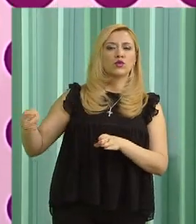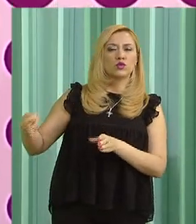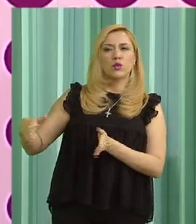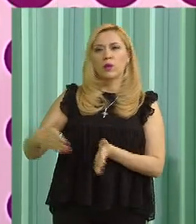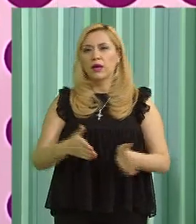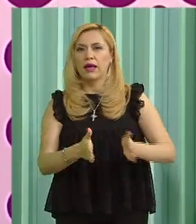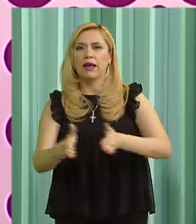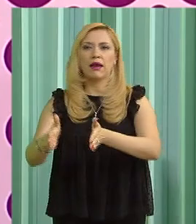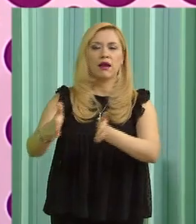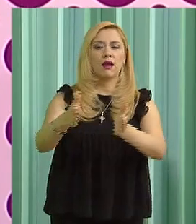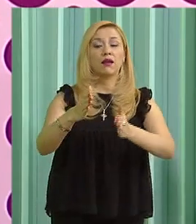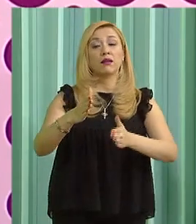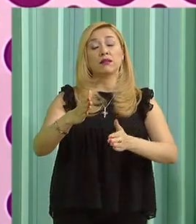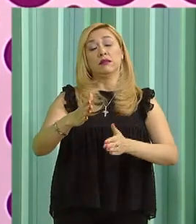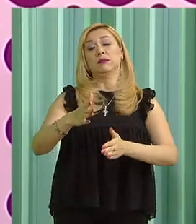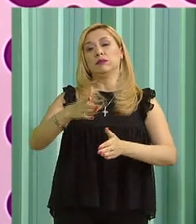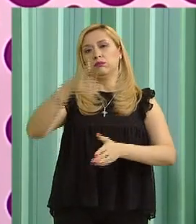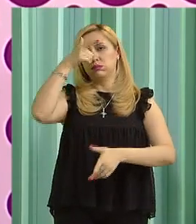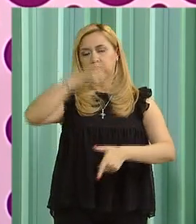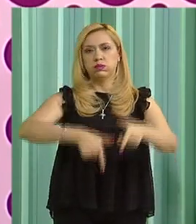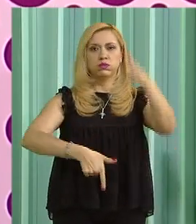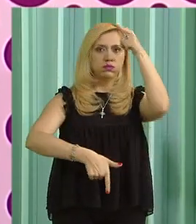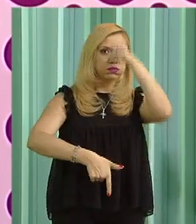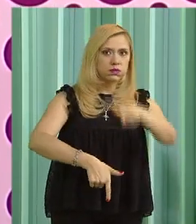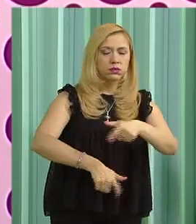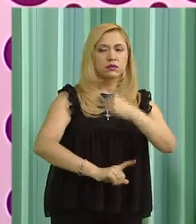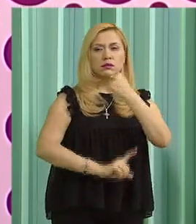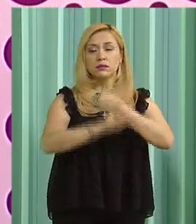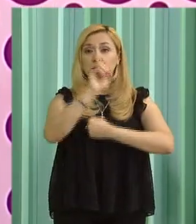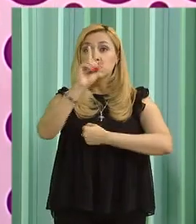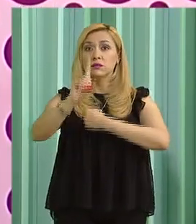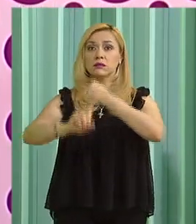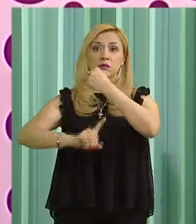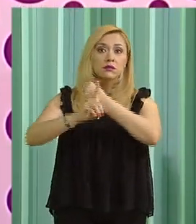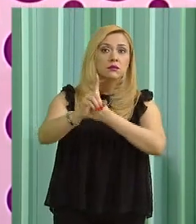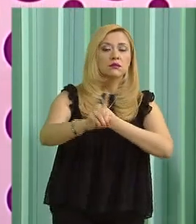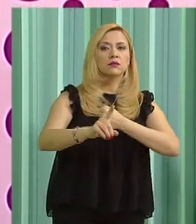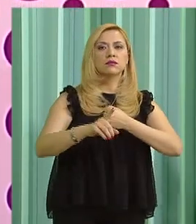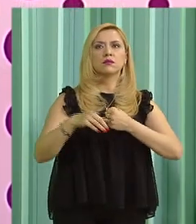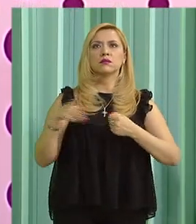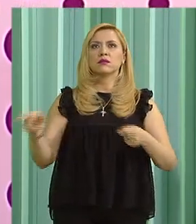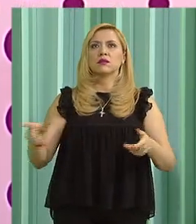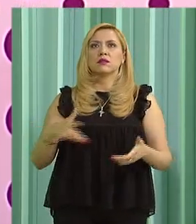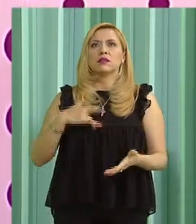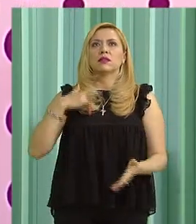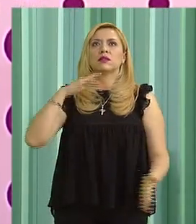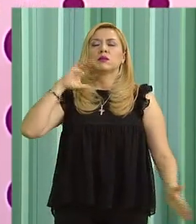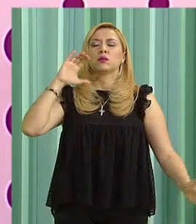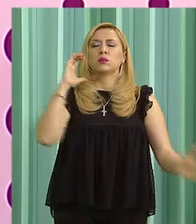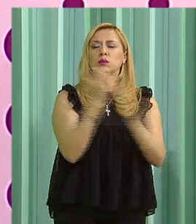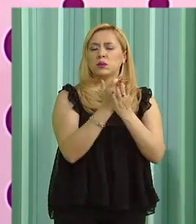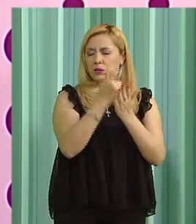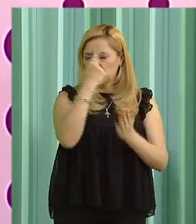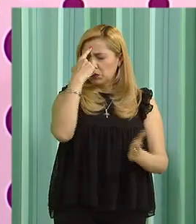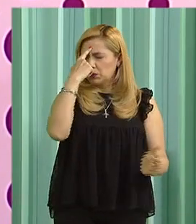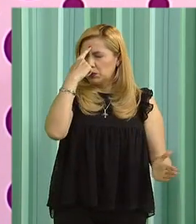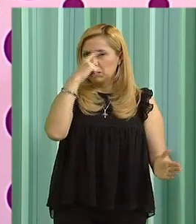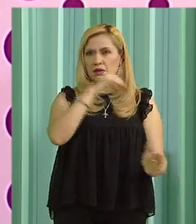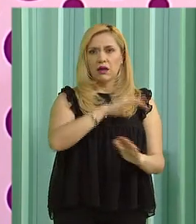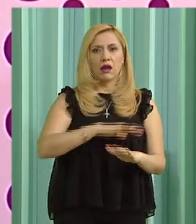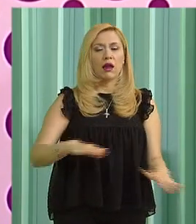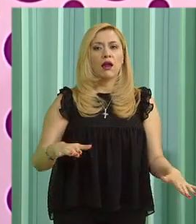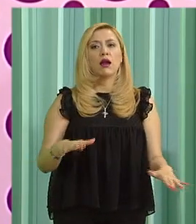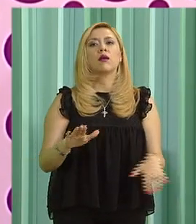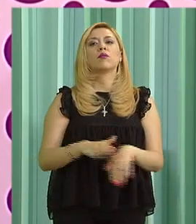que lidiar con diferentes escenarios, dificultades que marcan sus vidas. En un inicio porque tienen